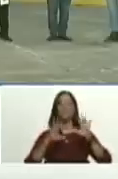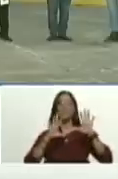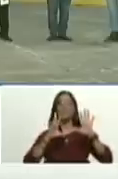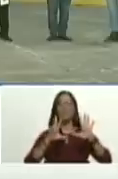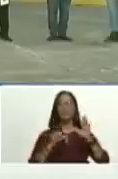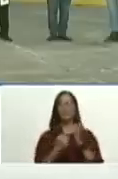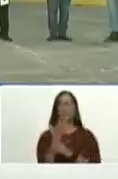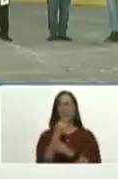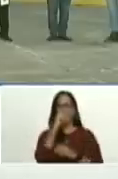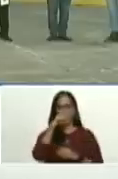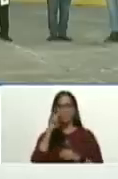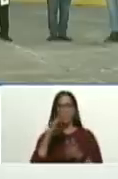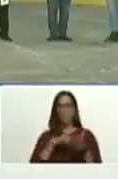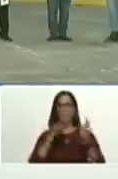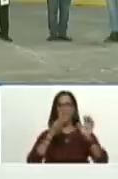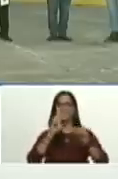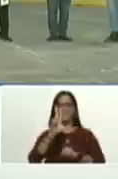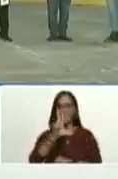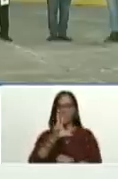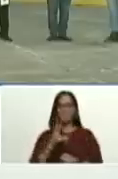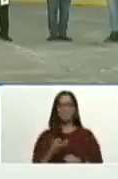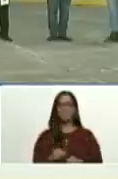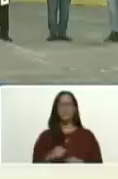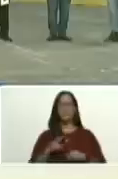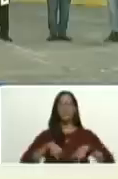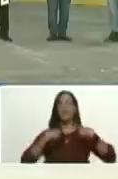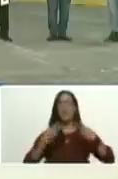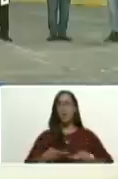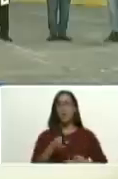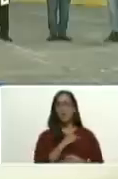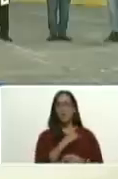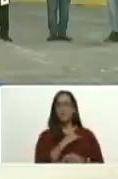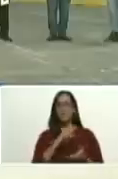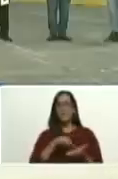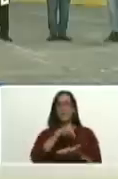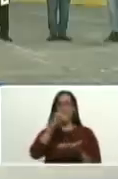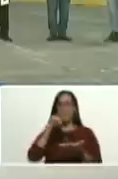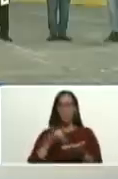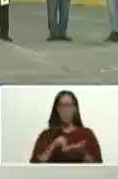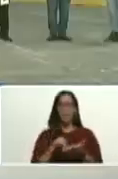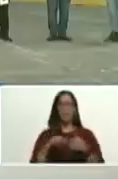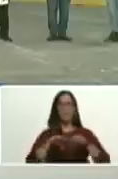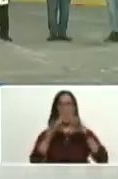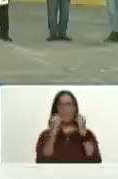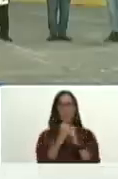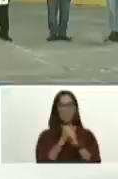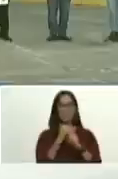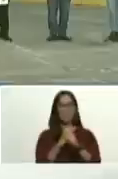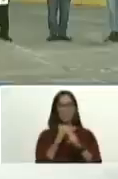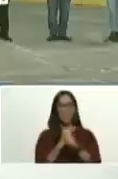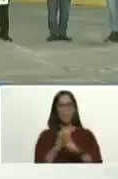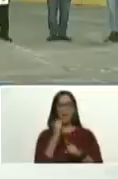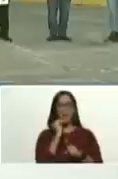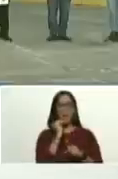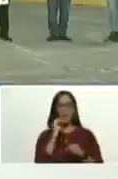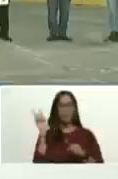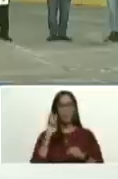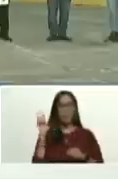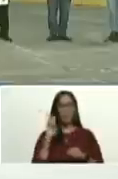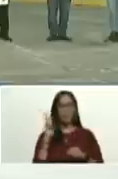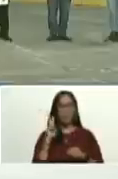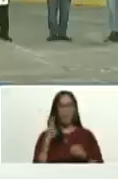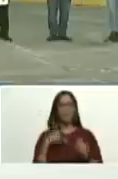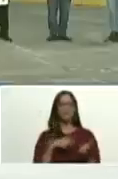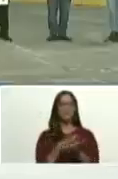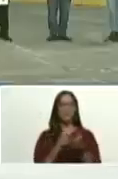año 2023 de una nueva universidad nacional para la clase obrera y para la juventud venezolana. Se trata